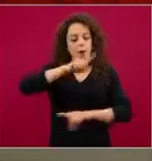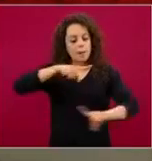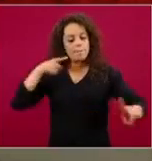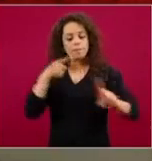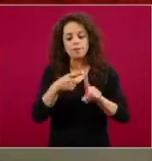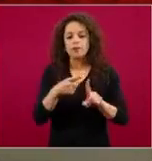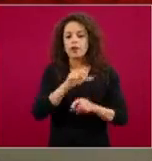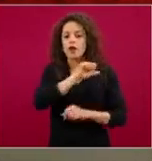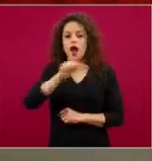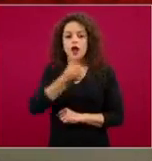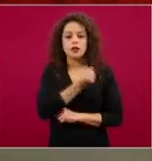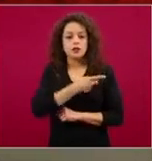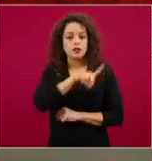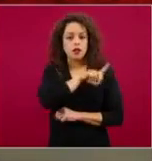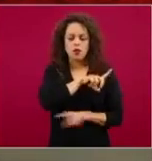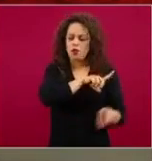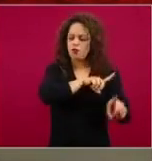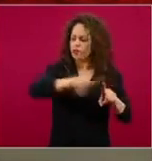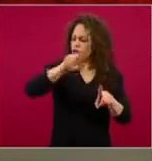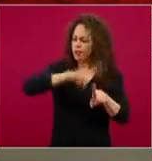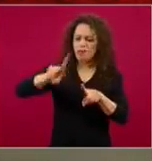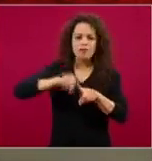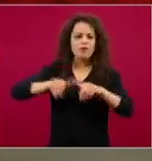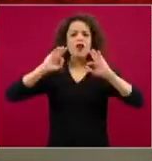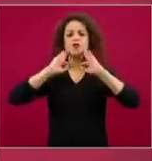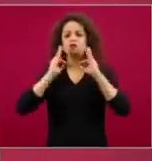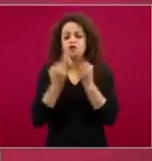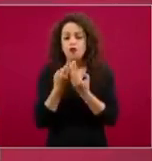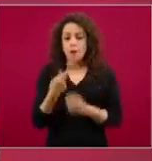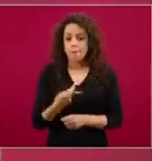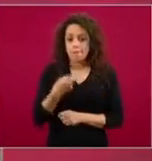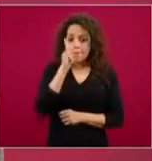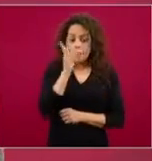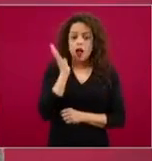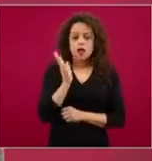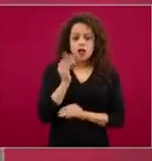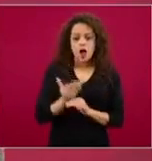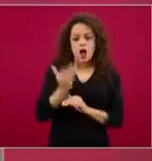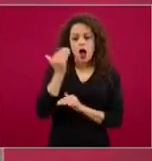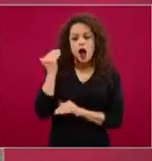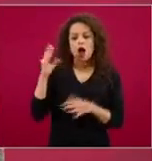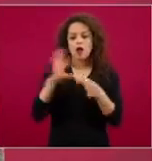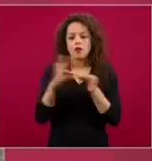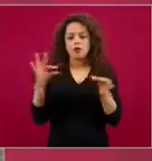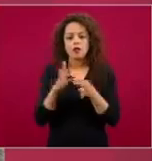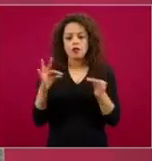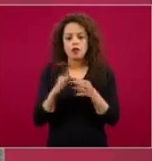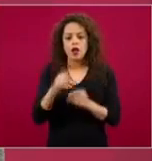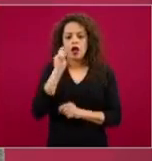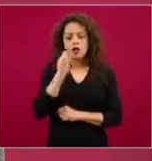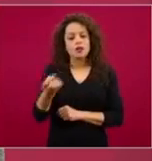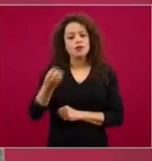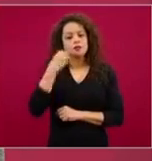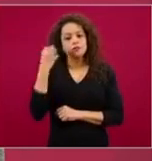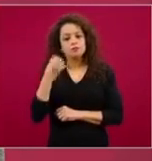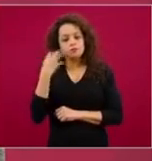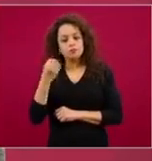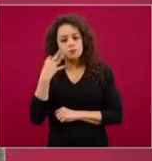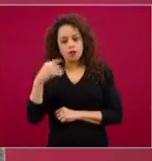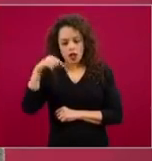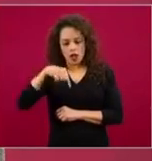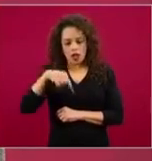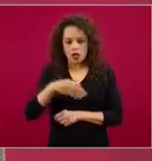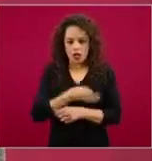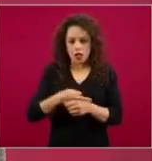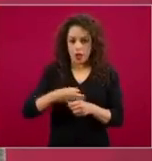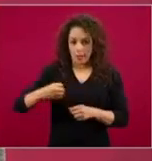múltiples dimensiones, pero hay un elemento que se comentó durante las conferencias de prensa de bienestar y que el presidente